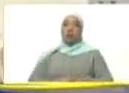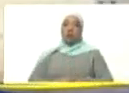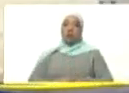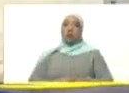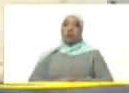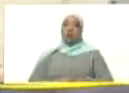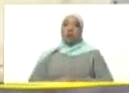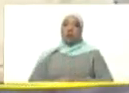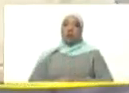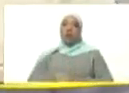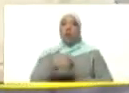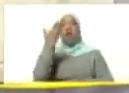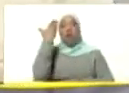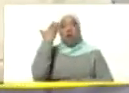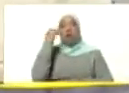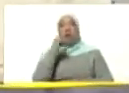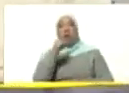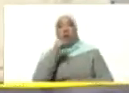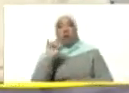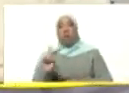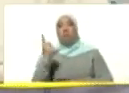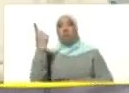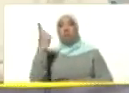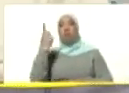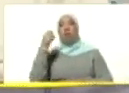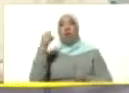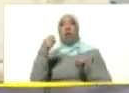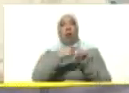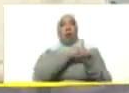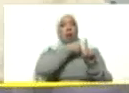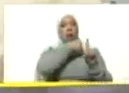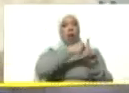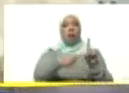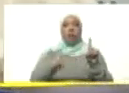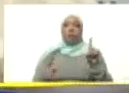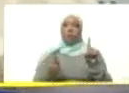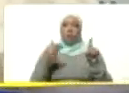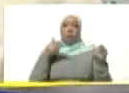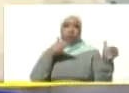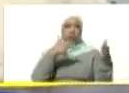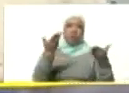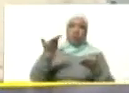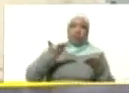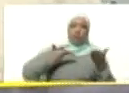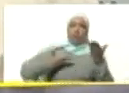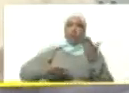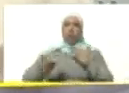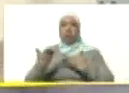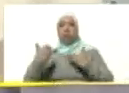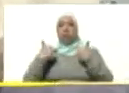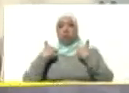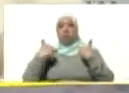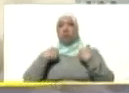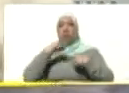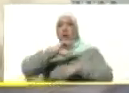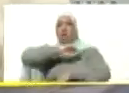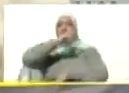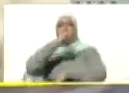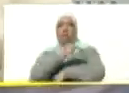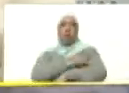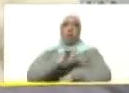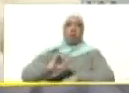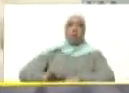primeros sablazos, los primeros balazos, los primeros ataques o los más cruentos. El que va